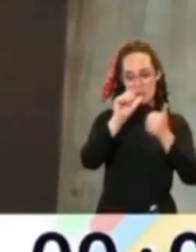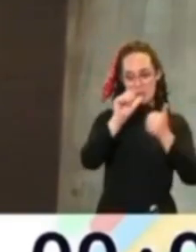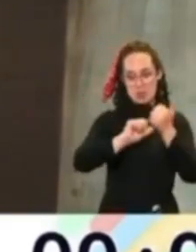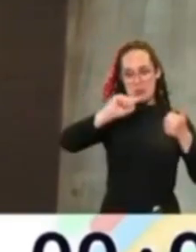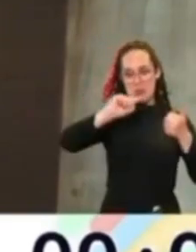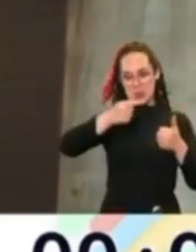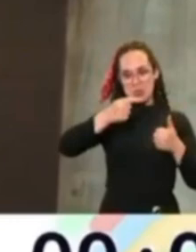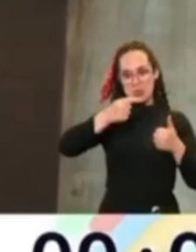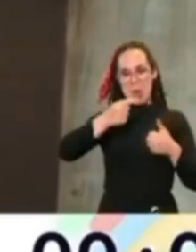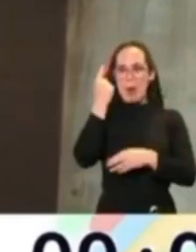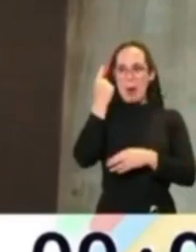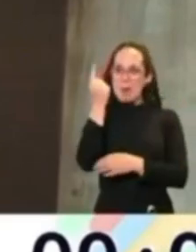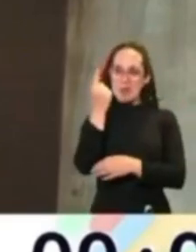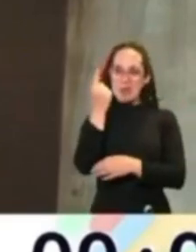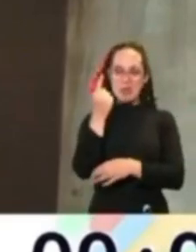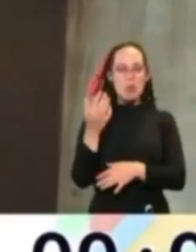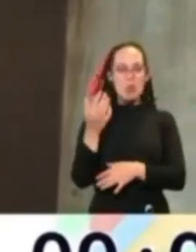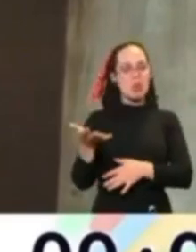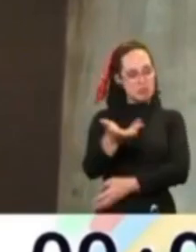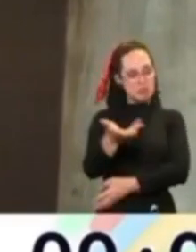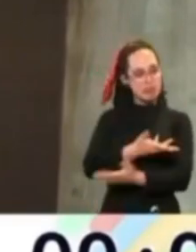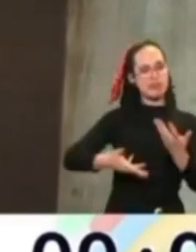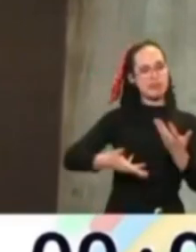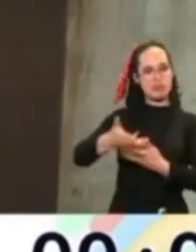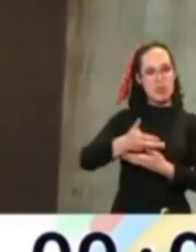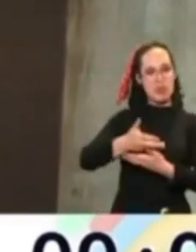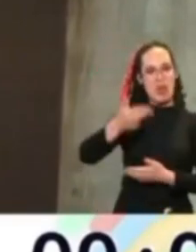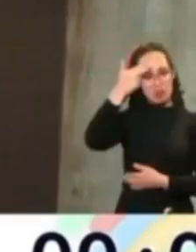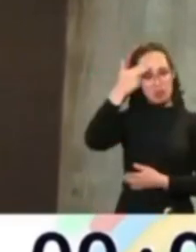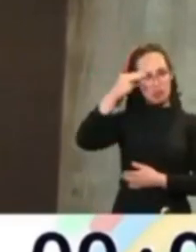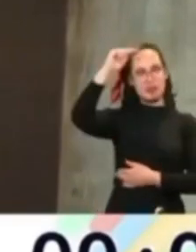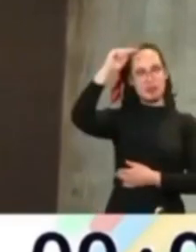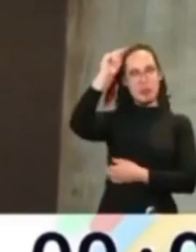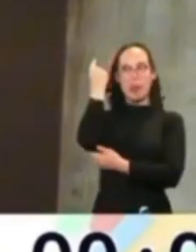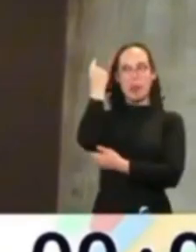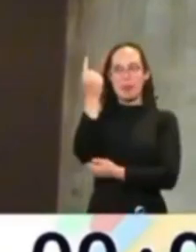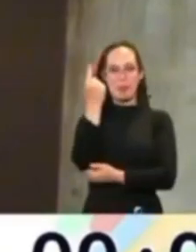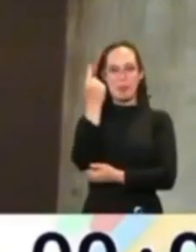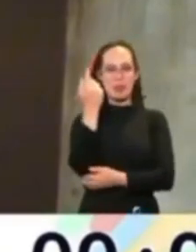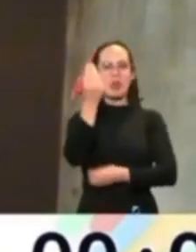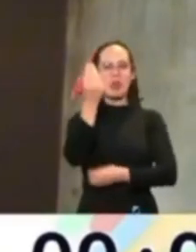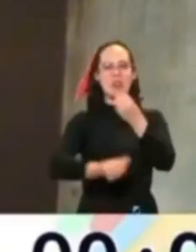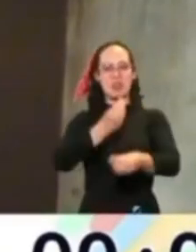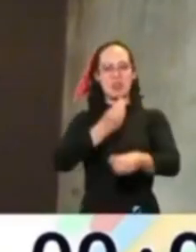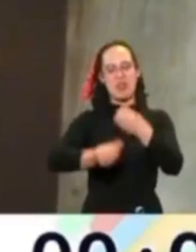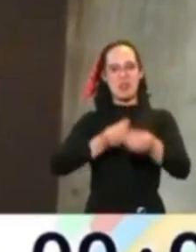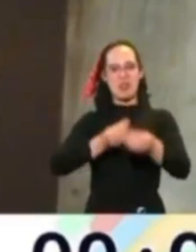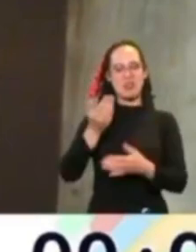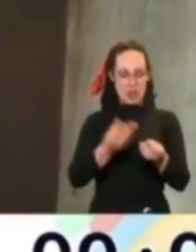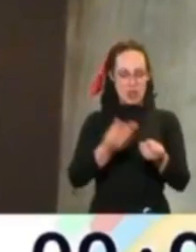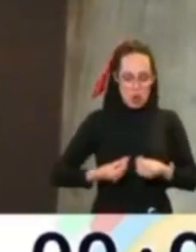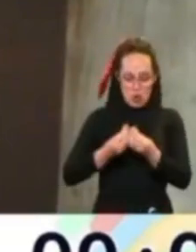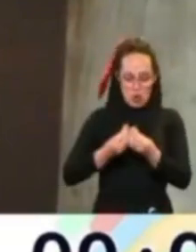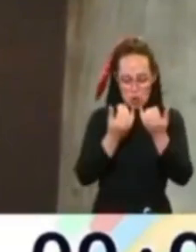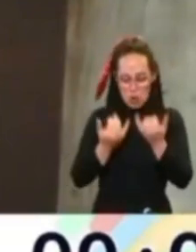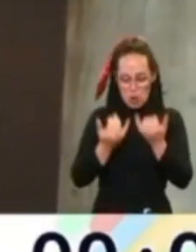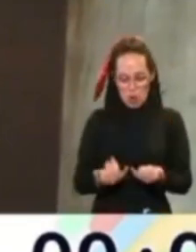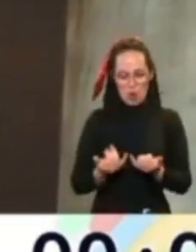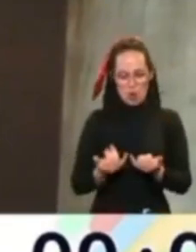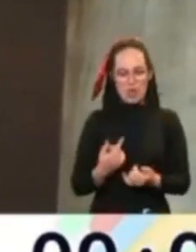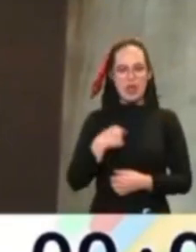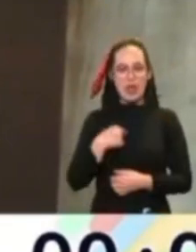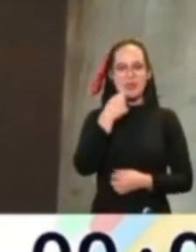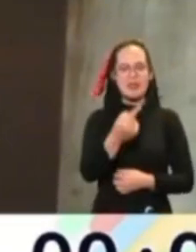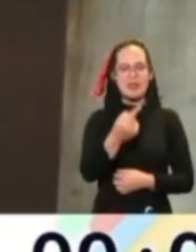intereses políticos y porque hay una interpretación política de lo que va a hacer o no esta corporación hoy lo que nos dice un poco el